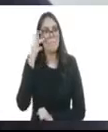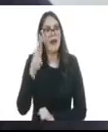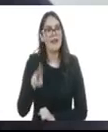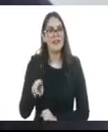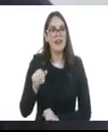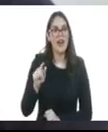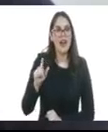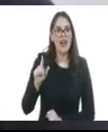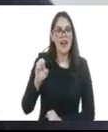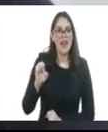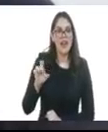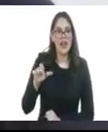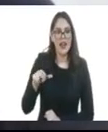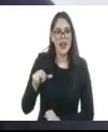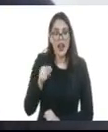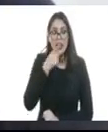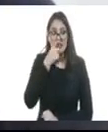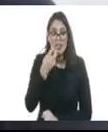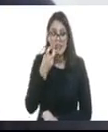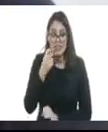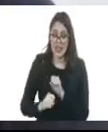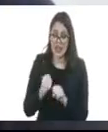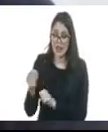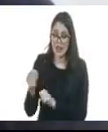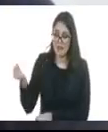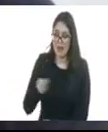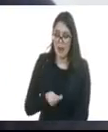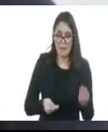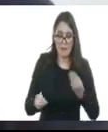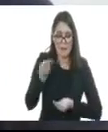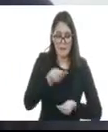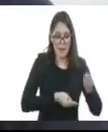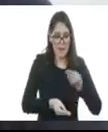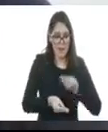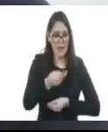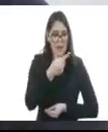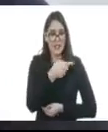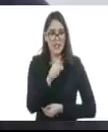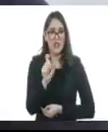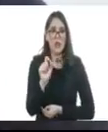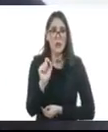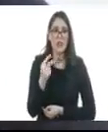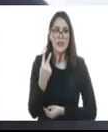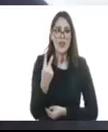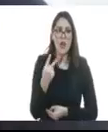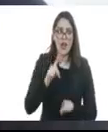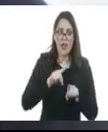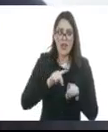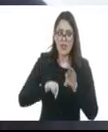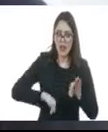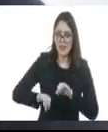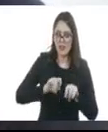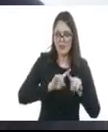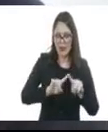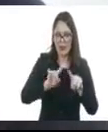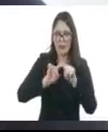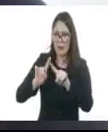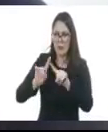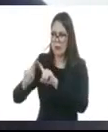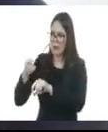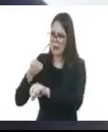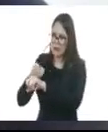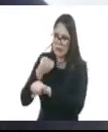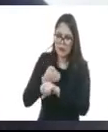año se recibieron 122 trabajos que vienen de distintas entidades, que también eso ha sido